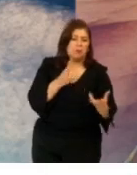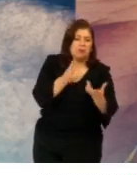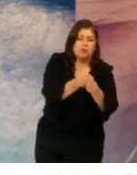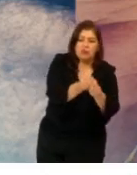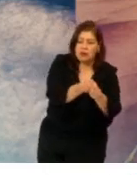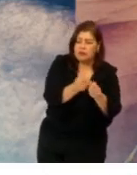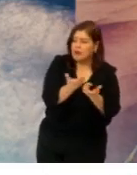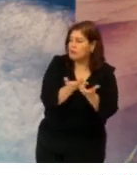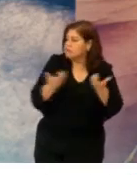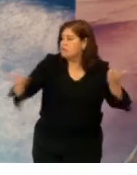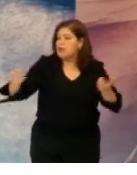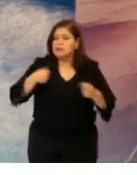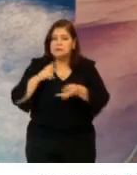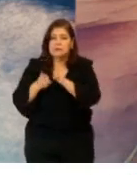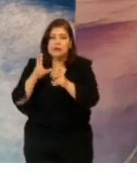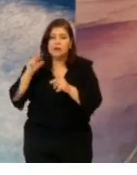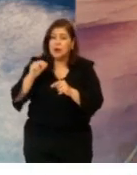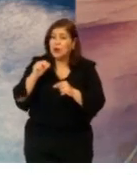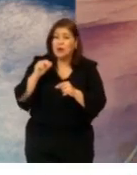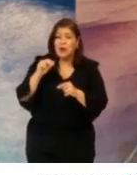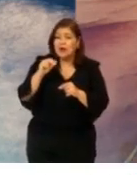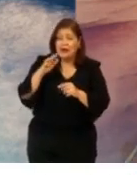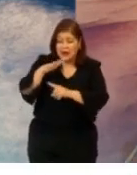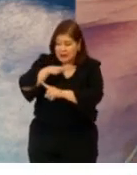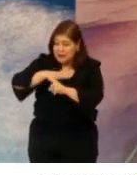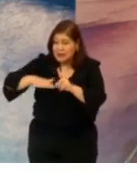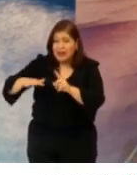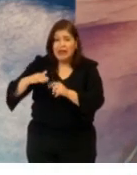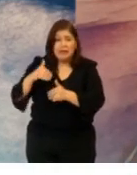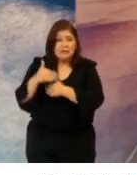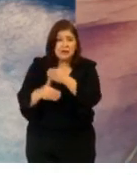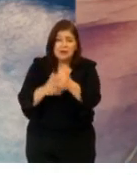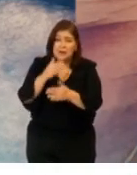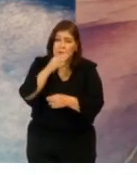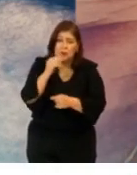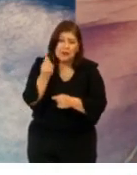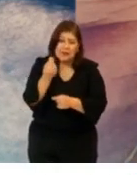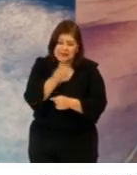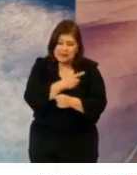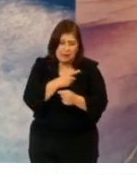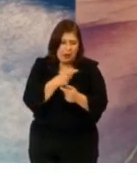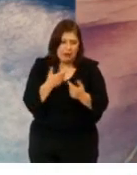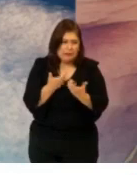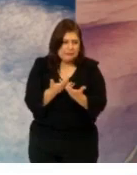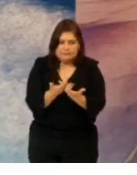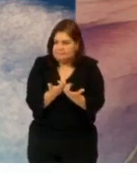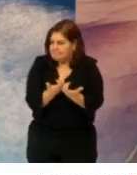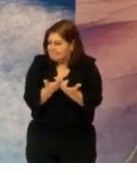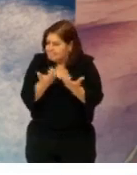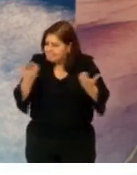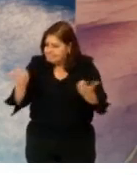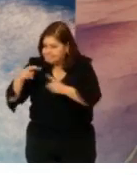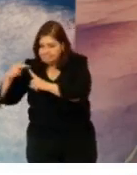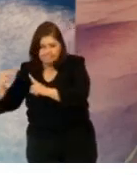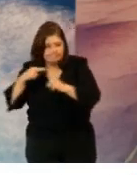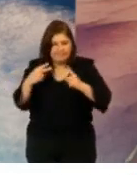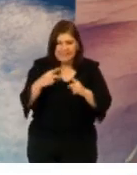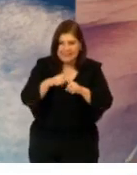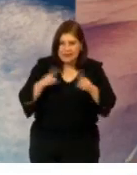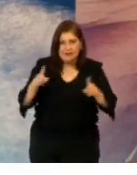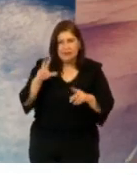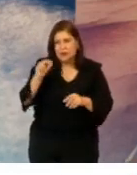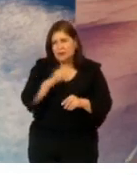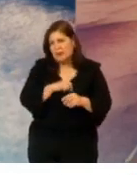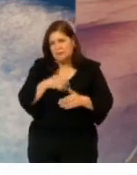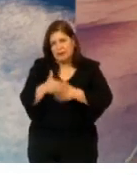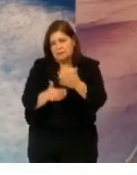hay forma en que las sociedades puedan evolucionar con estos hilos y con esta polarización. Y en ese sentido cierro